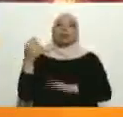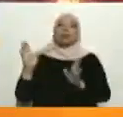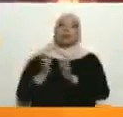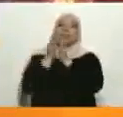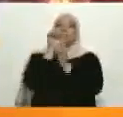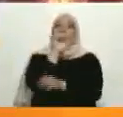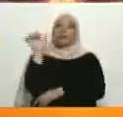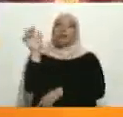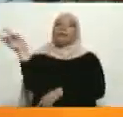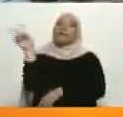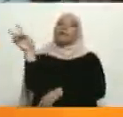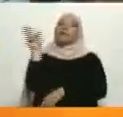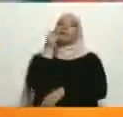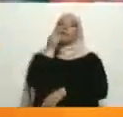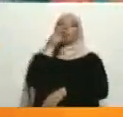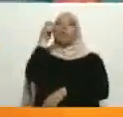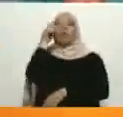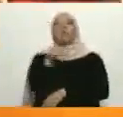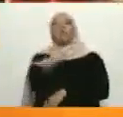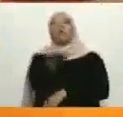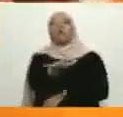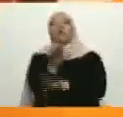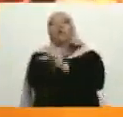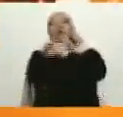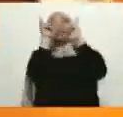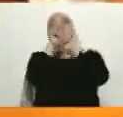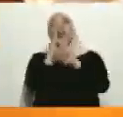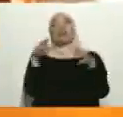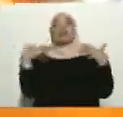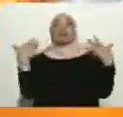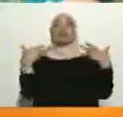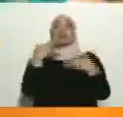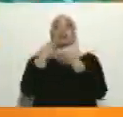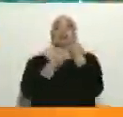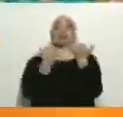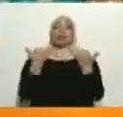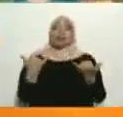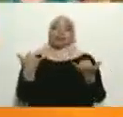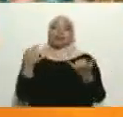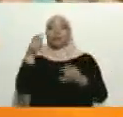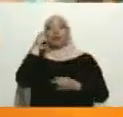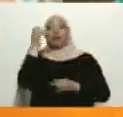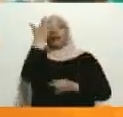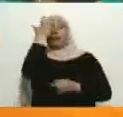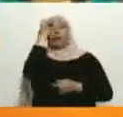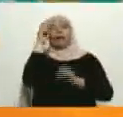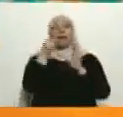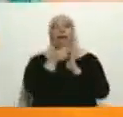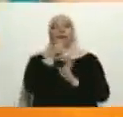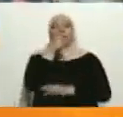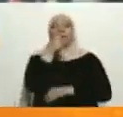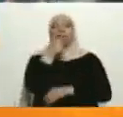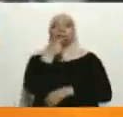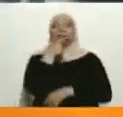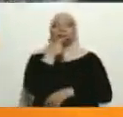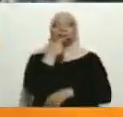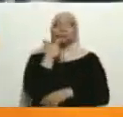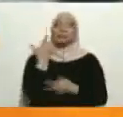Venezuela y su pueblo felices y contentos como estuvimos en estos carnavales bonitos seguros